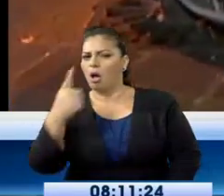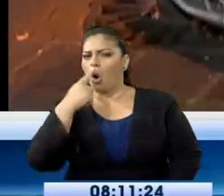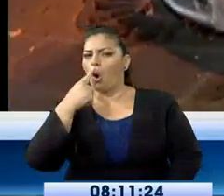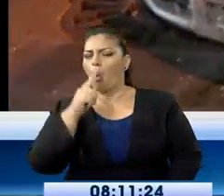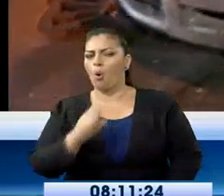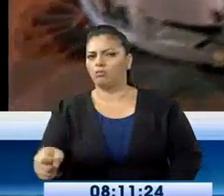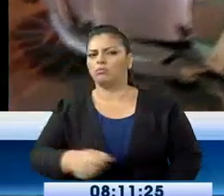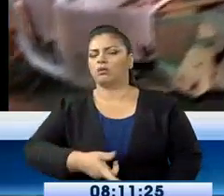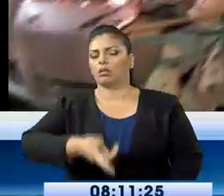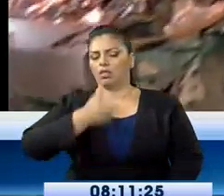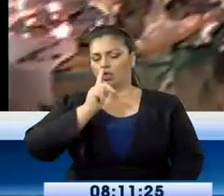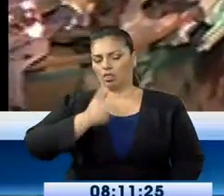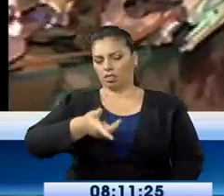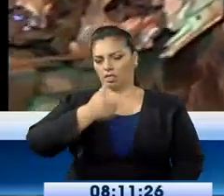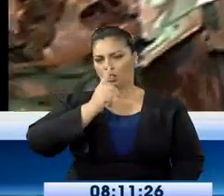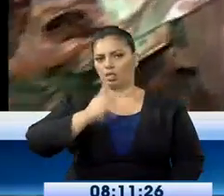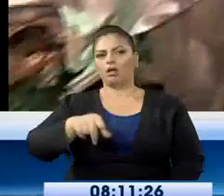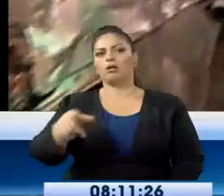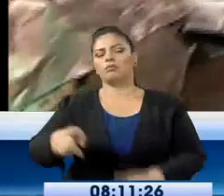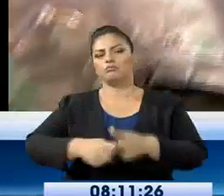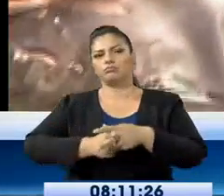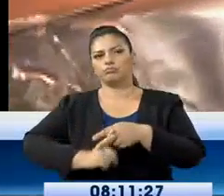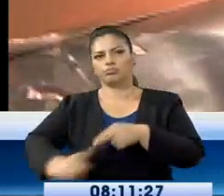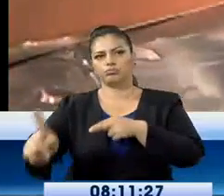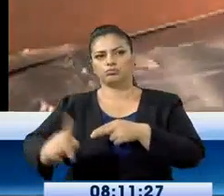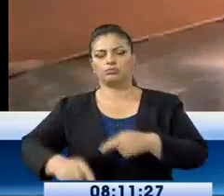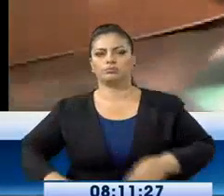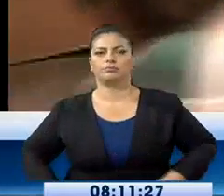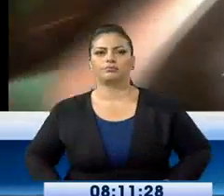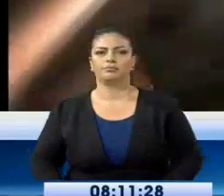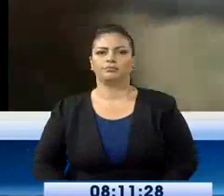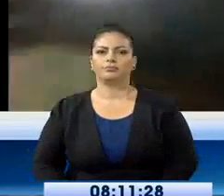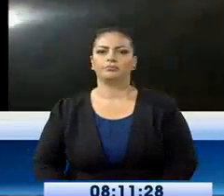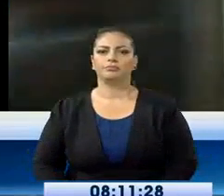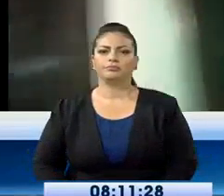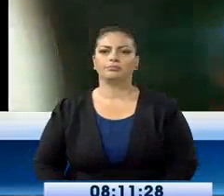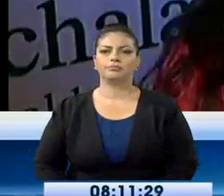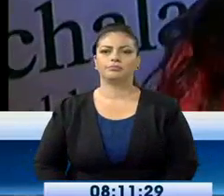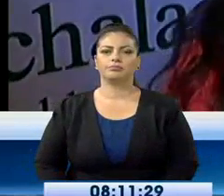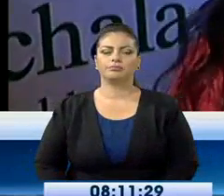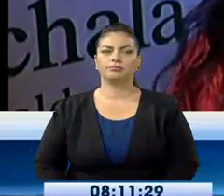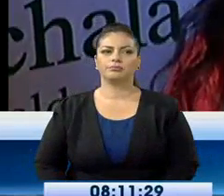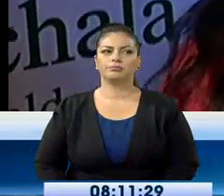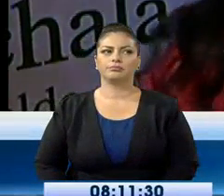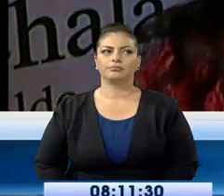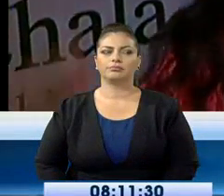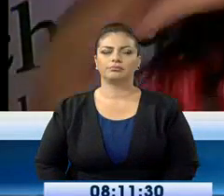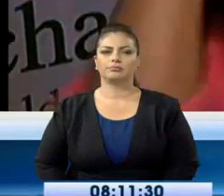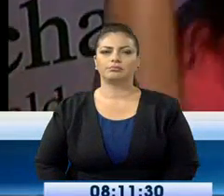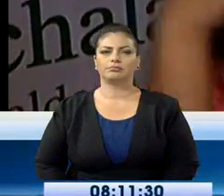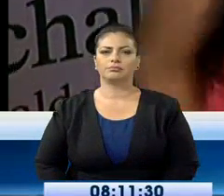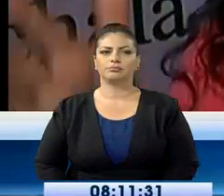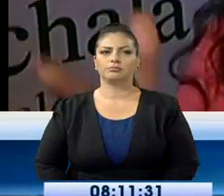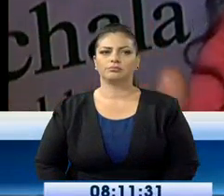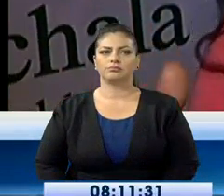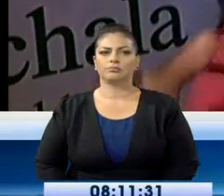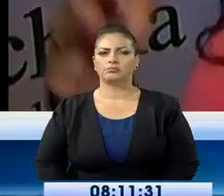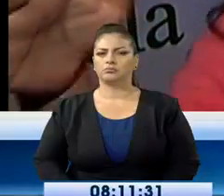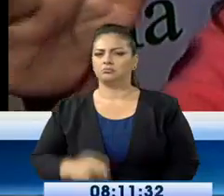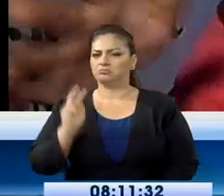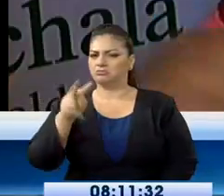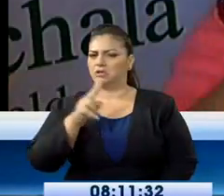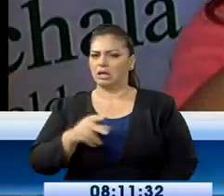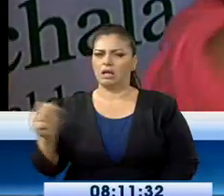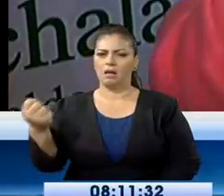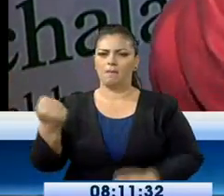quien abandonó el lugar del accidente, se encontraba en estado etílico. Y yo cuando se vio, nomás que se impactó, y de